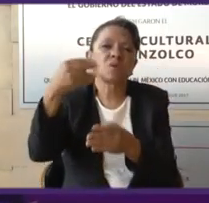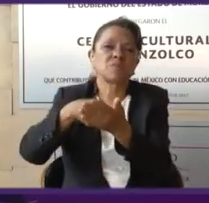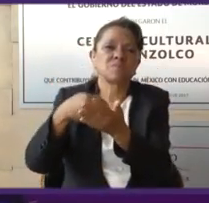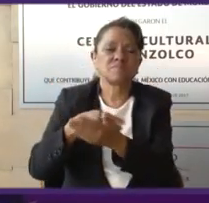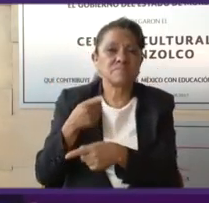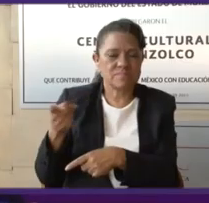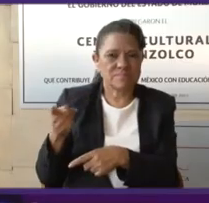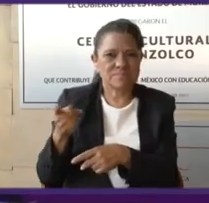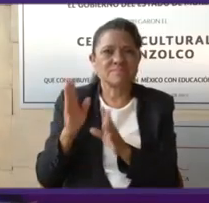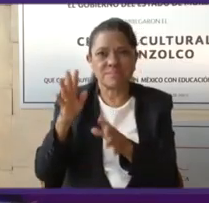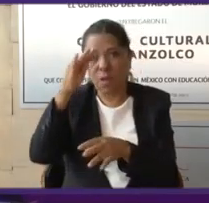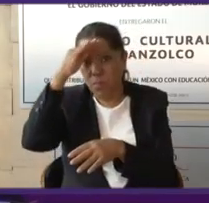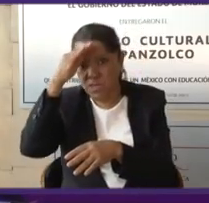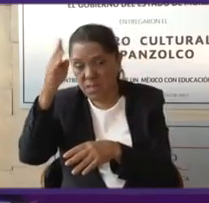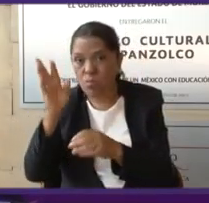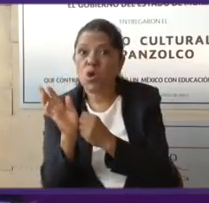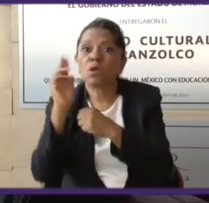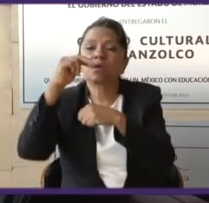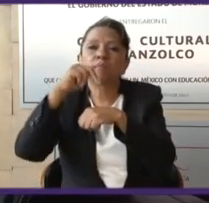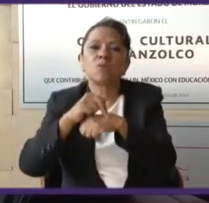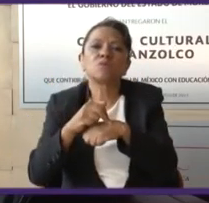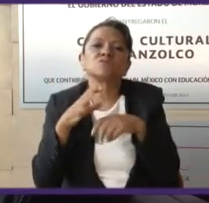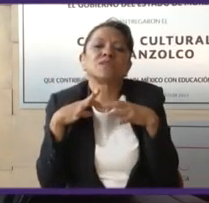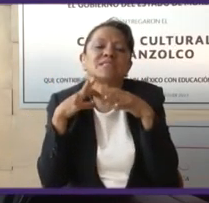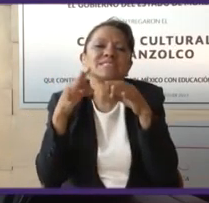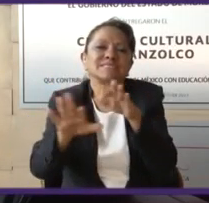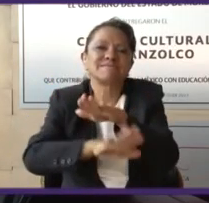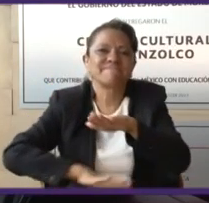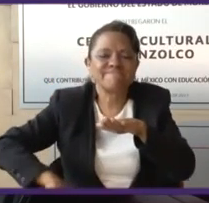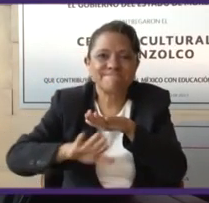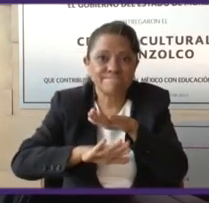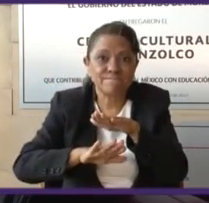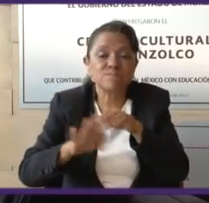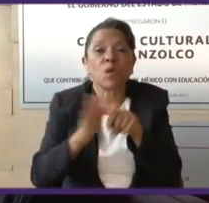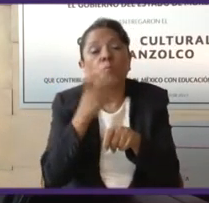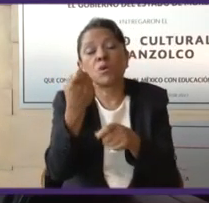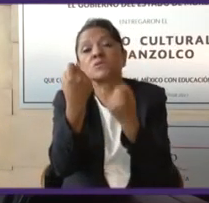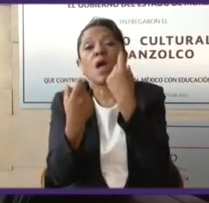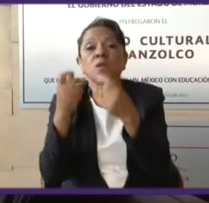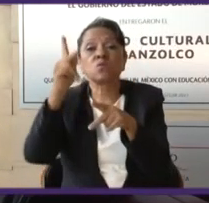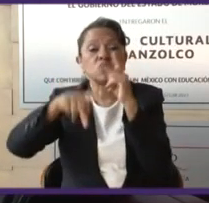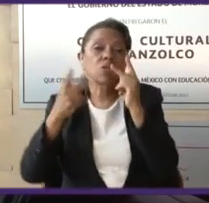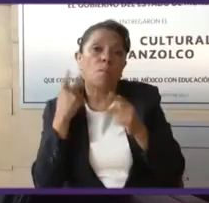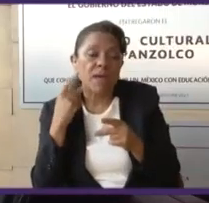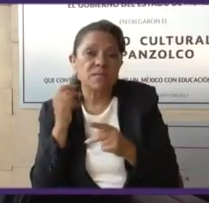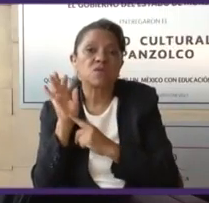la corrupción es el elemento fundamental. Y por lo tanto, hay algunos partidos que